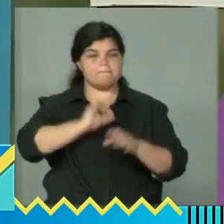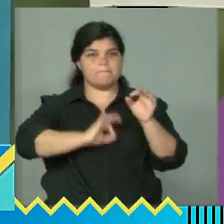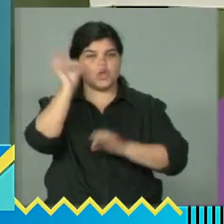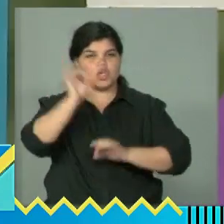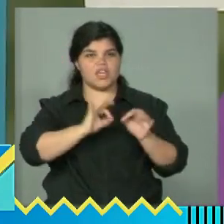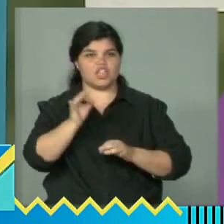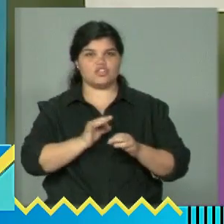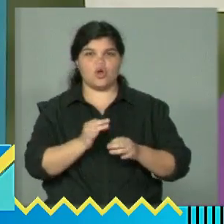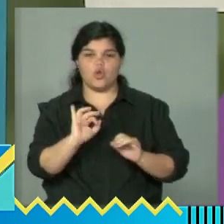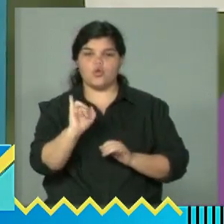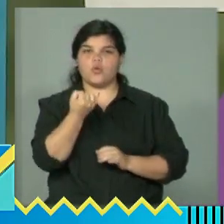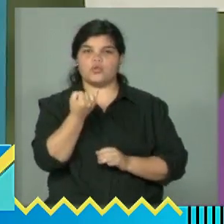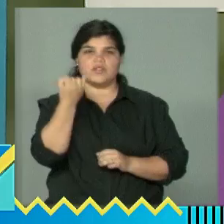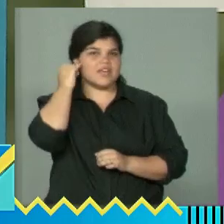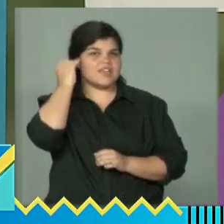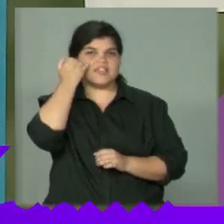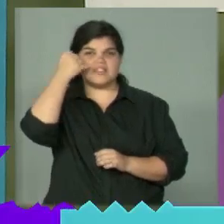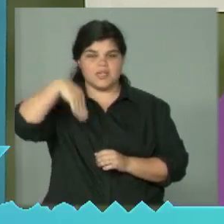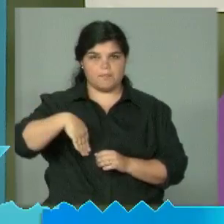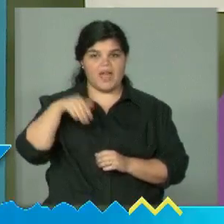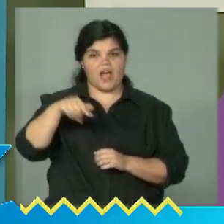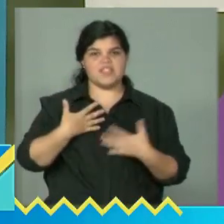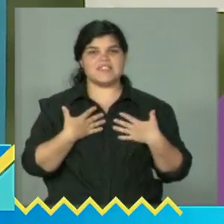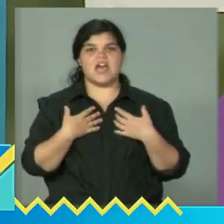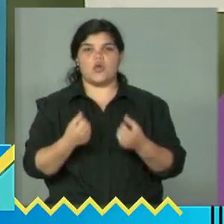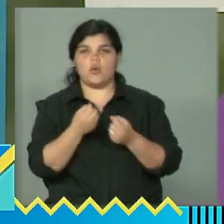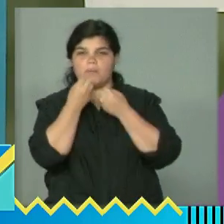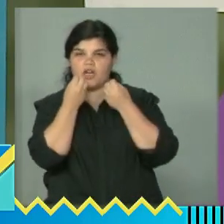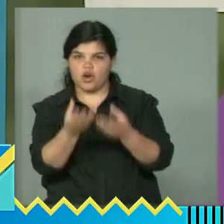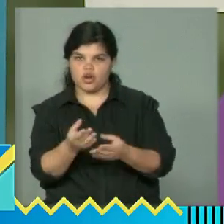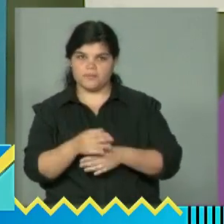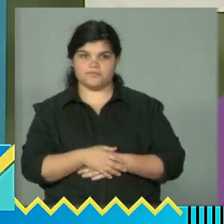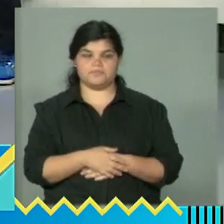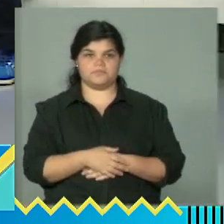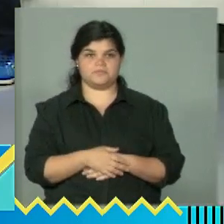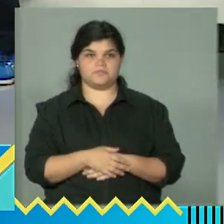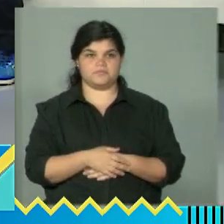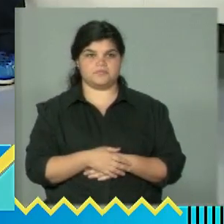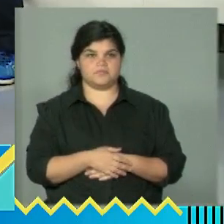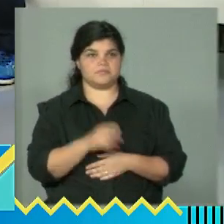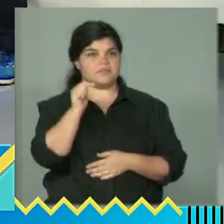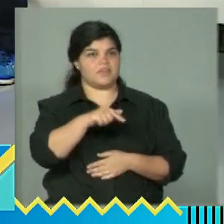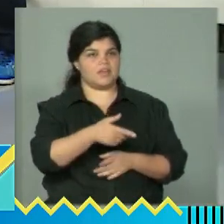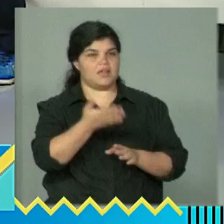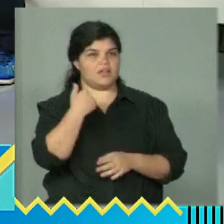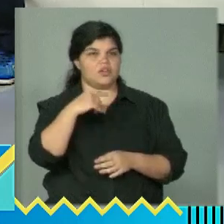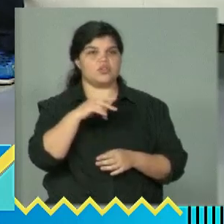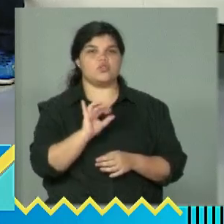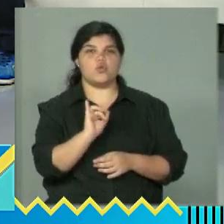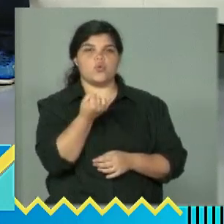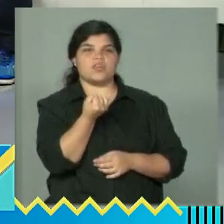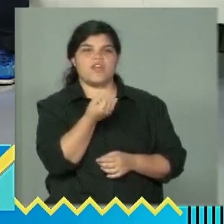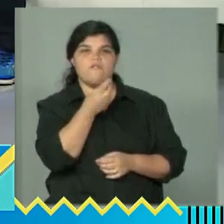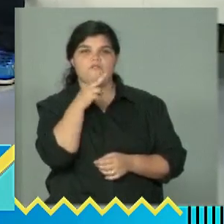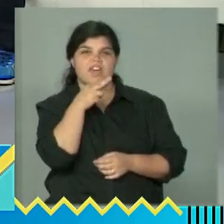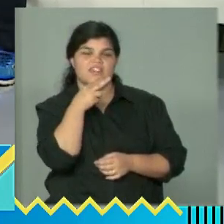que está relacionado a la nutrición, al hacer ejercicio, al estar más saludable. Chicos, se iba a llamar NutriVerde, pero NutriGym se llamó. Ay,